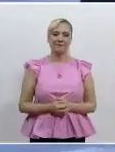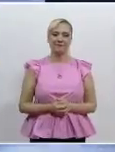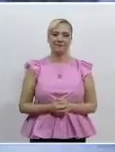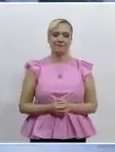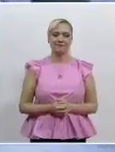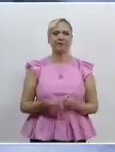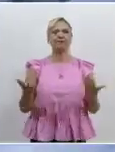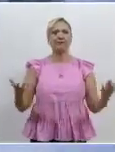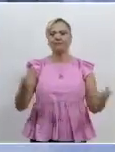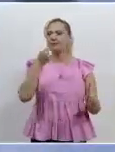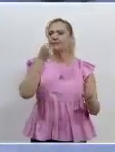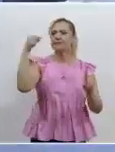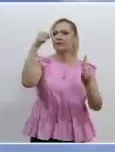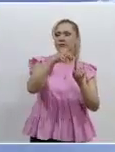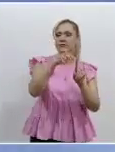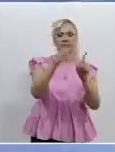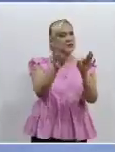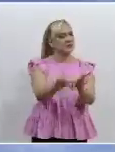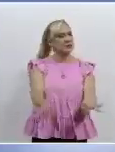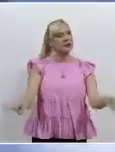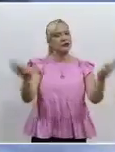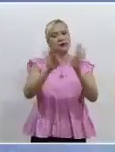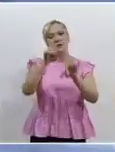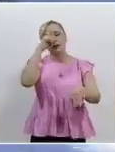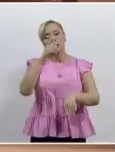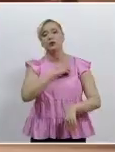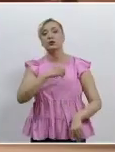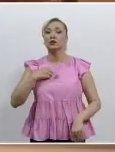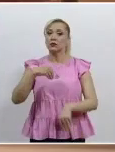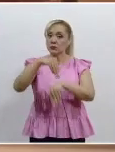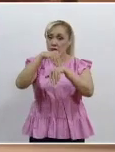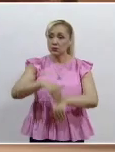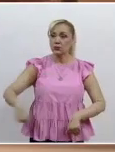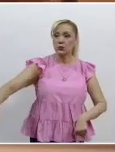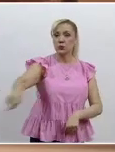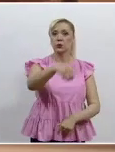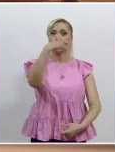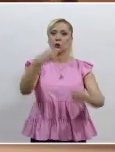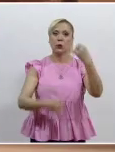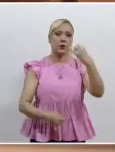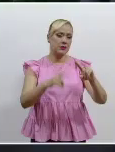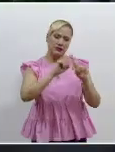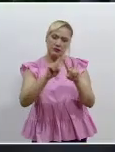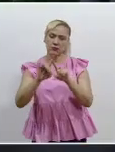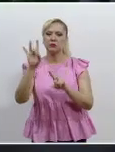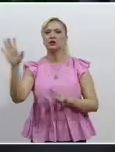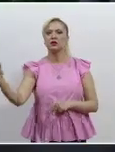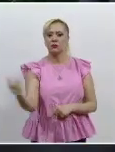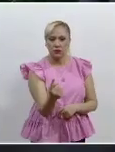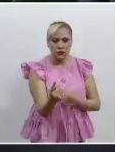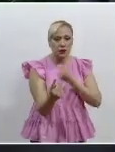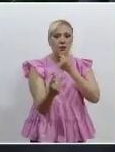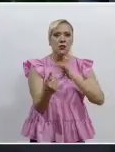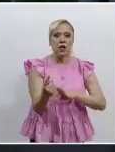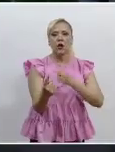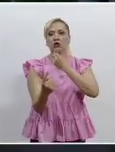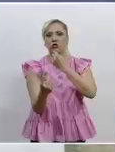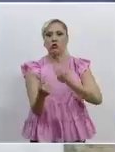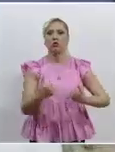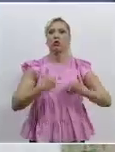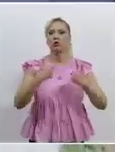El interés superior de la niñez es un principio de aplicación obligatorio para los jueces en todos los casos que involucren a niñas, niños y